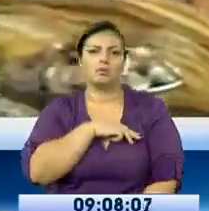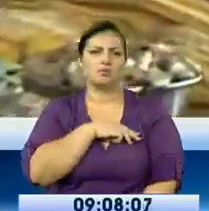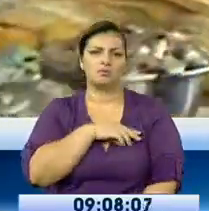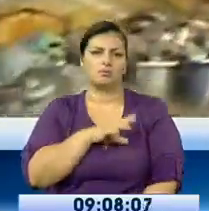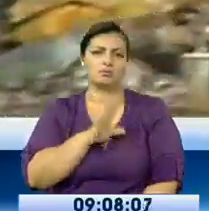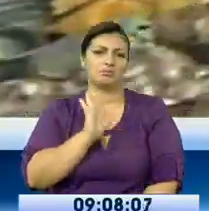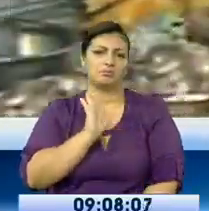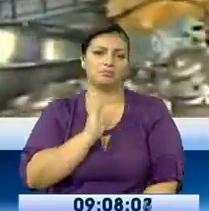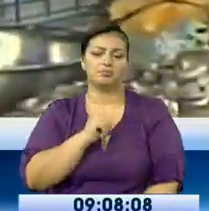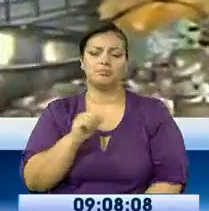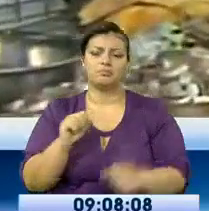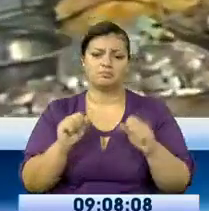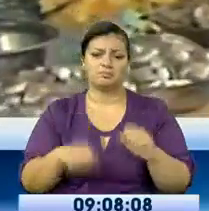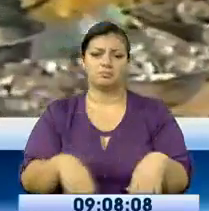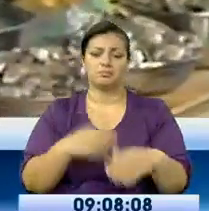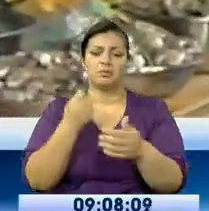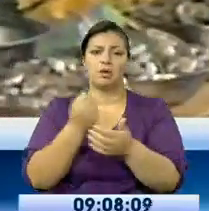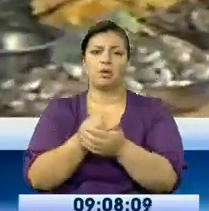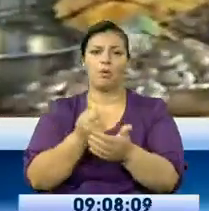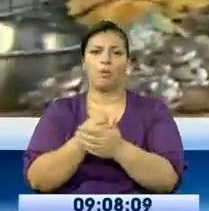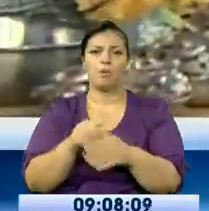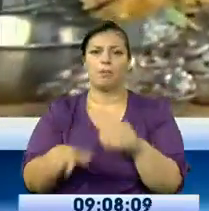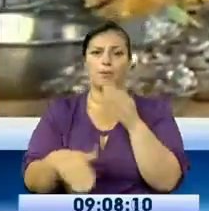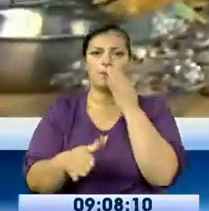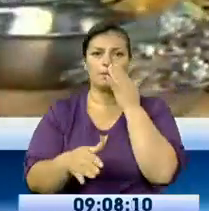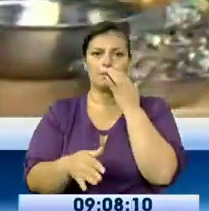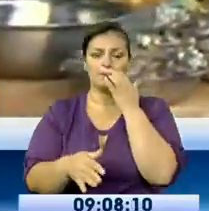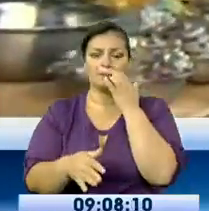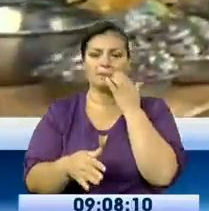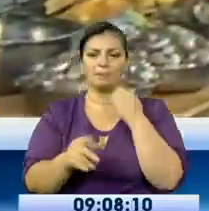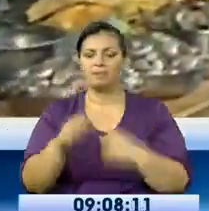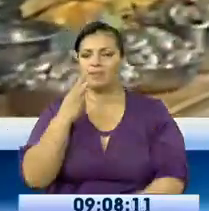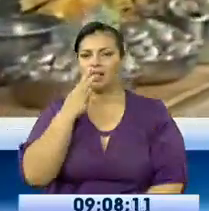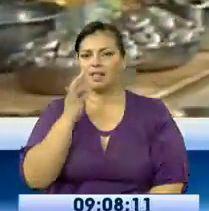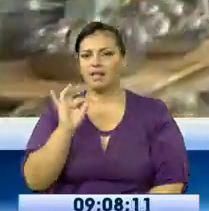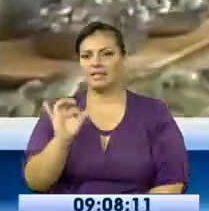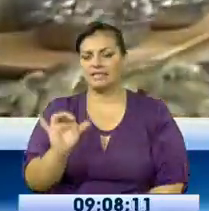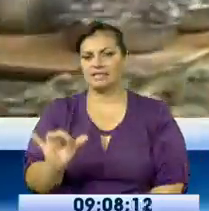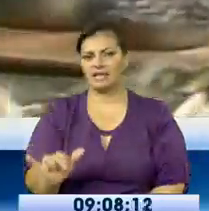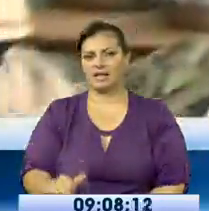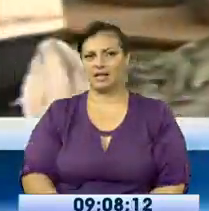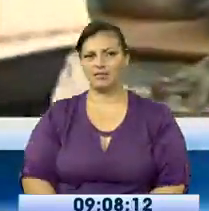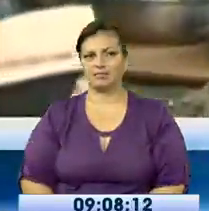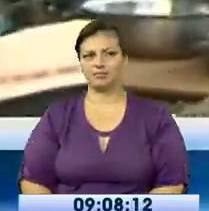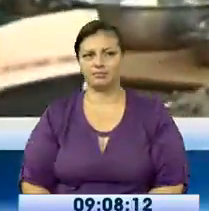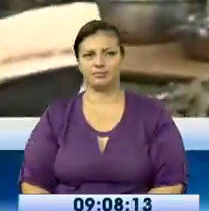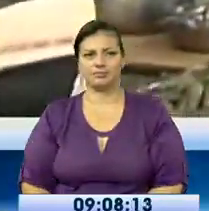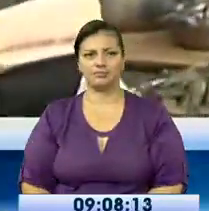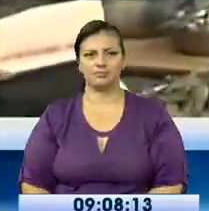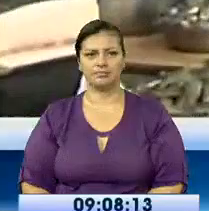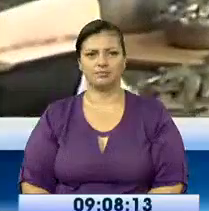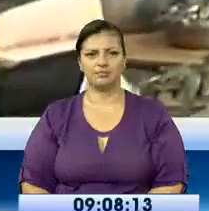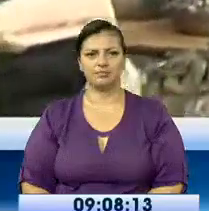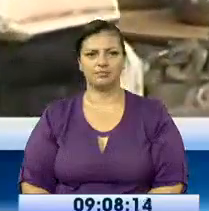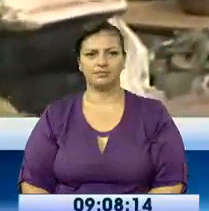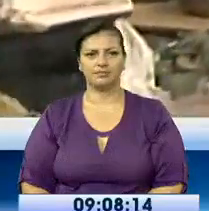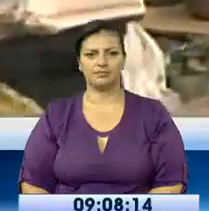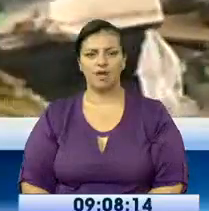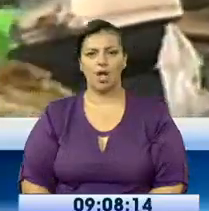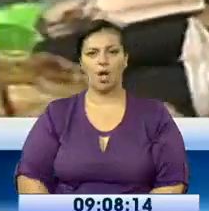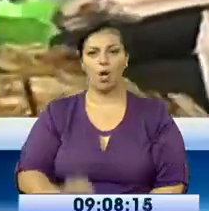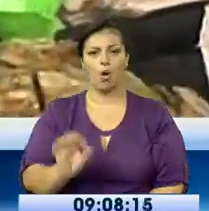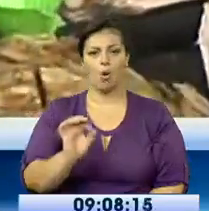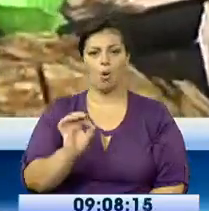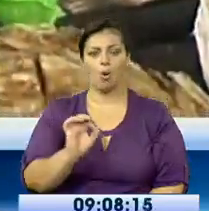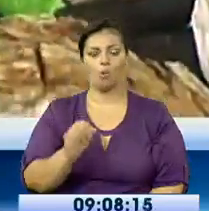puestitos en donde usted encuentra el pescado Salado además los granos los granos es algo que no no crece el precio no sube